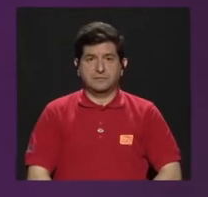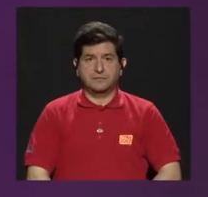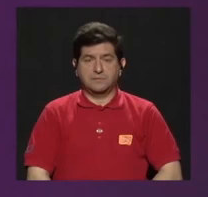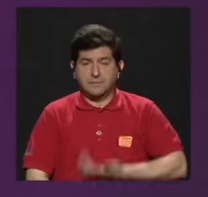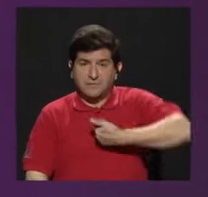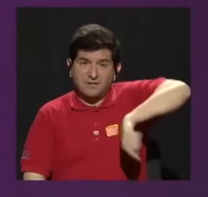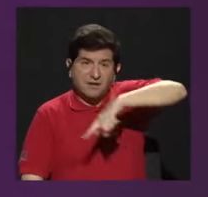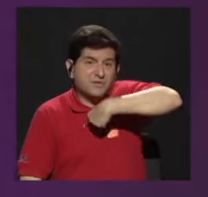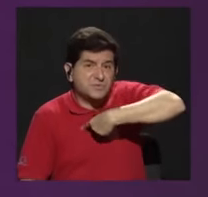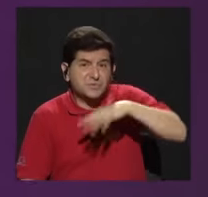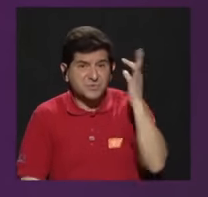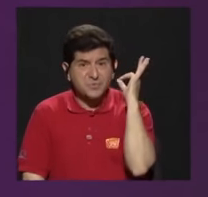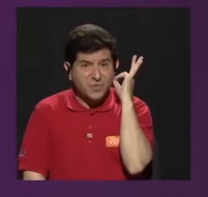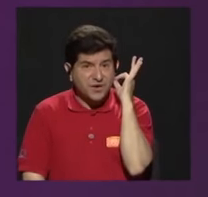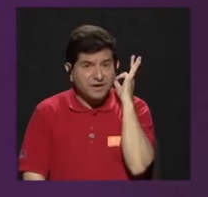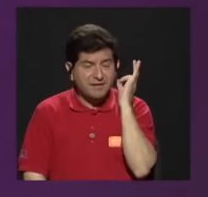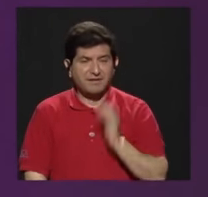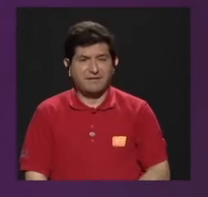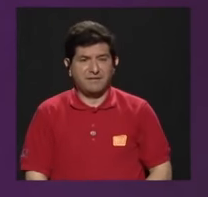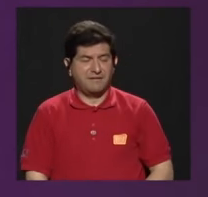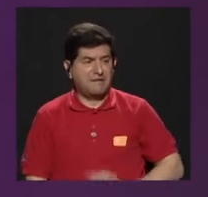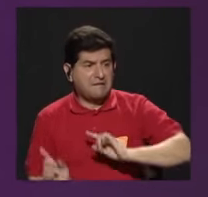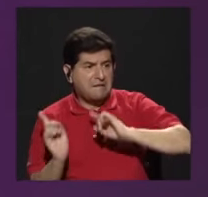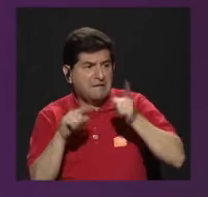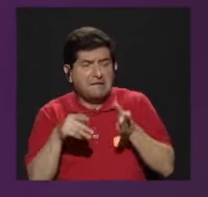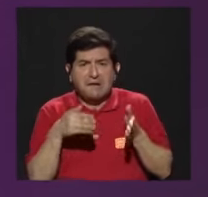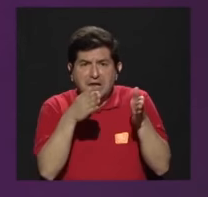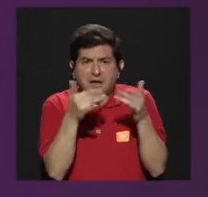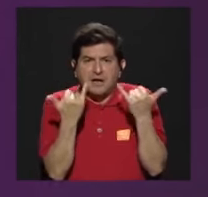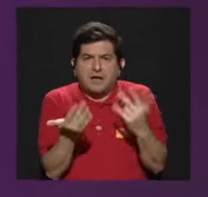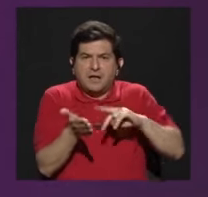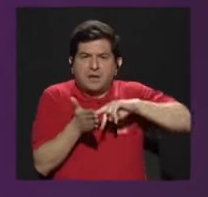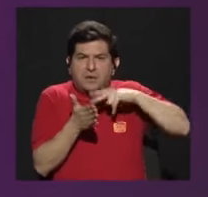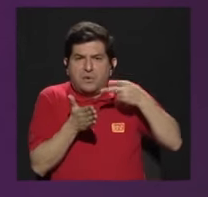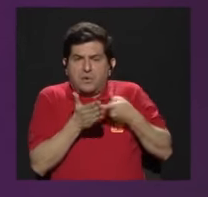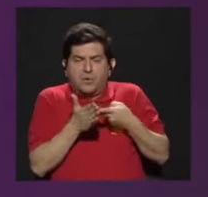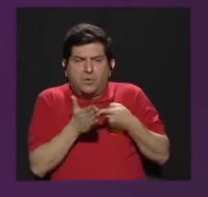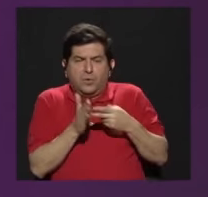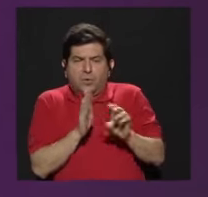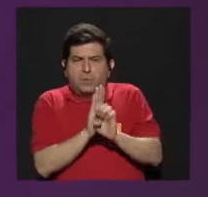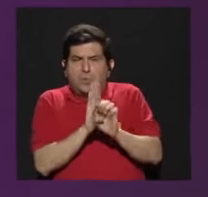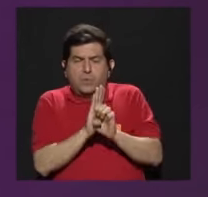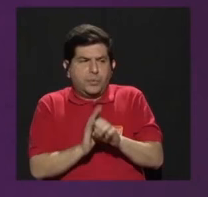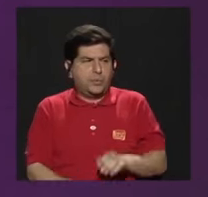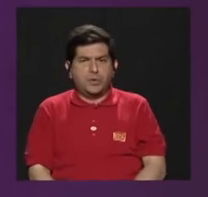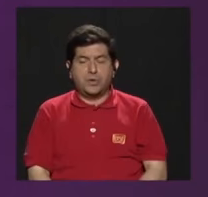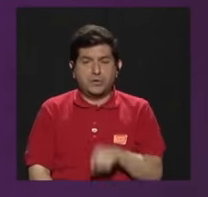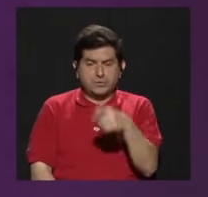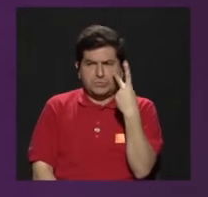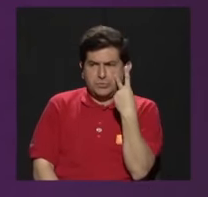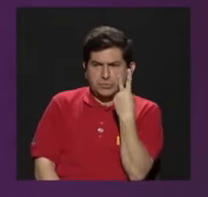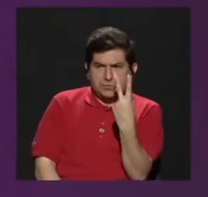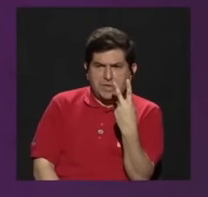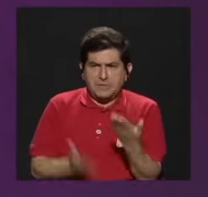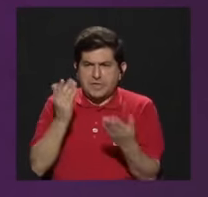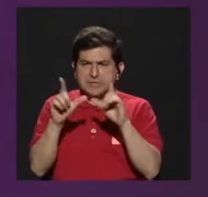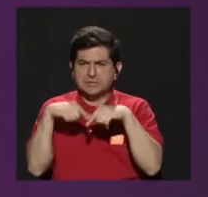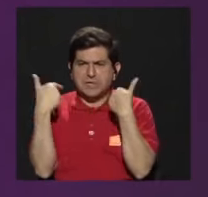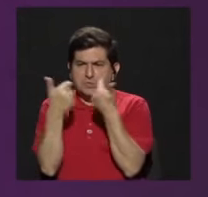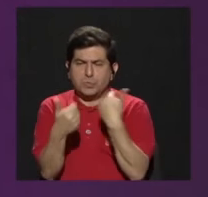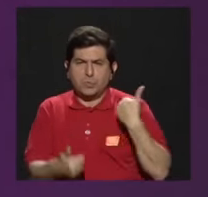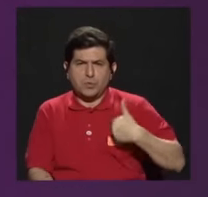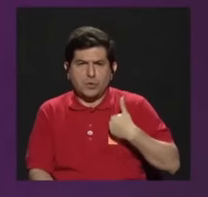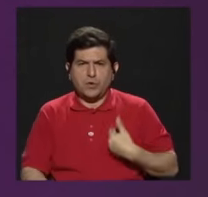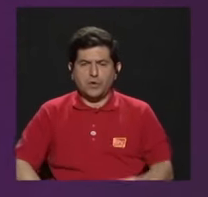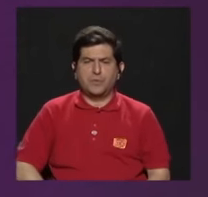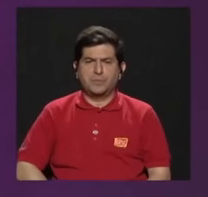para nosotras como mujeres, ¿verdad?, el salir a la calle ya implica, por ejemplo, cruzar, si vos ves que hay un grupo de